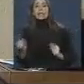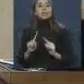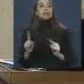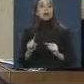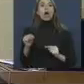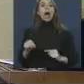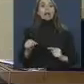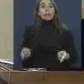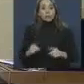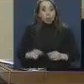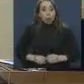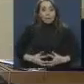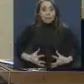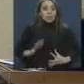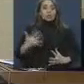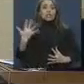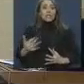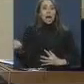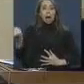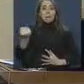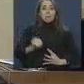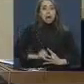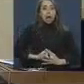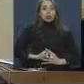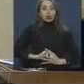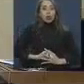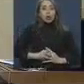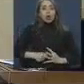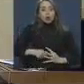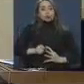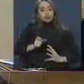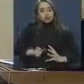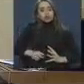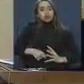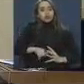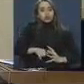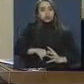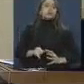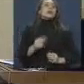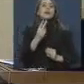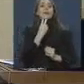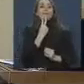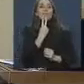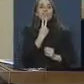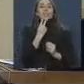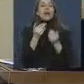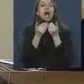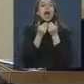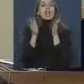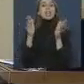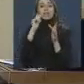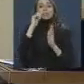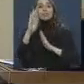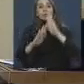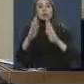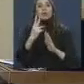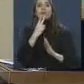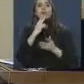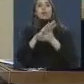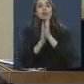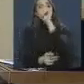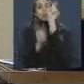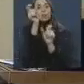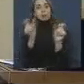mató a una persona. Mientras tengamos vida, nuestra libertad se juega en cuidar la vida de todas las